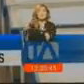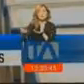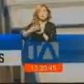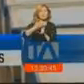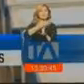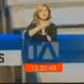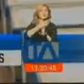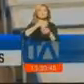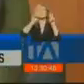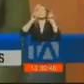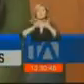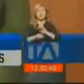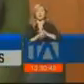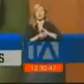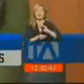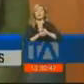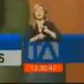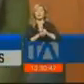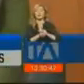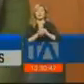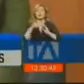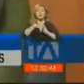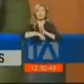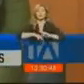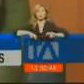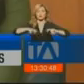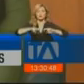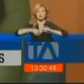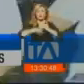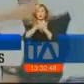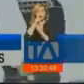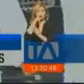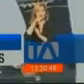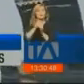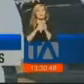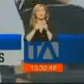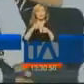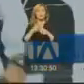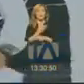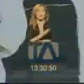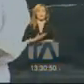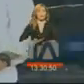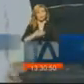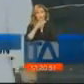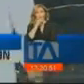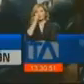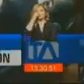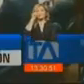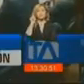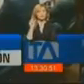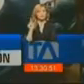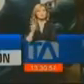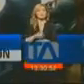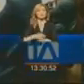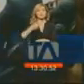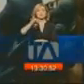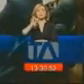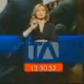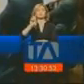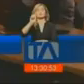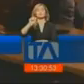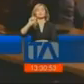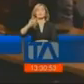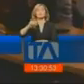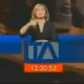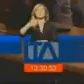en el caso Sobornos, abrió una nueva investigación fiscal en contra del expresidente Rafael Correa, de Aurelio Hidalgo, exministro de